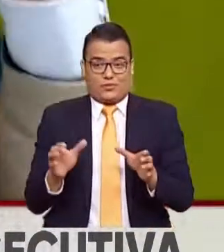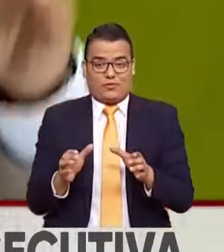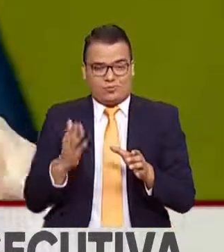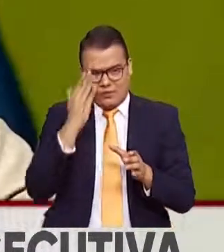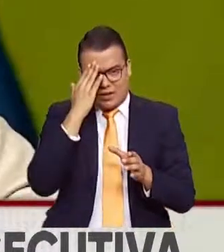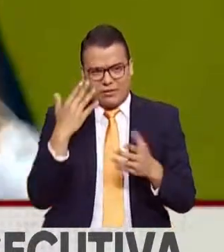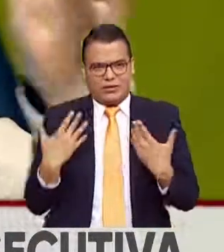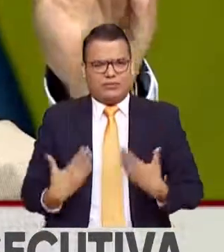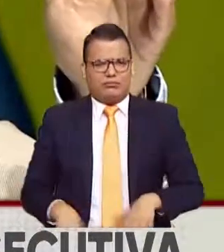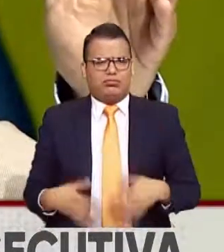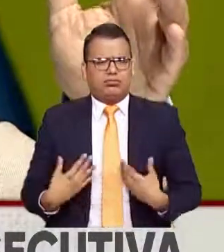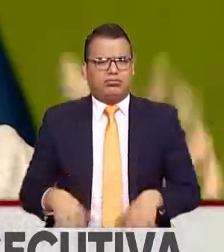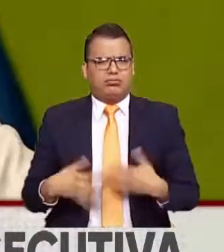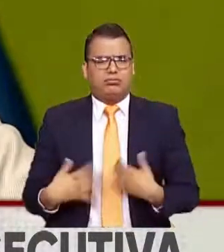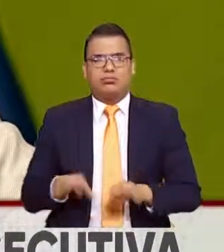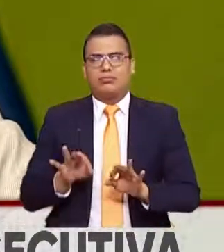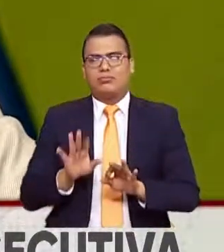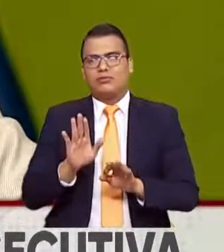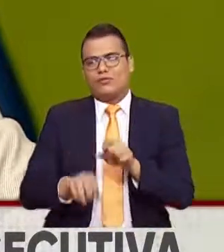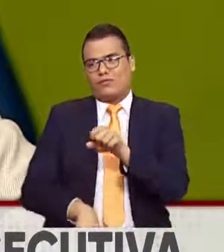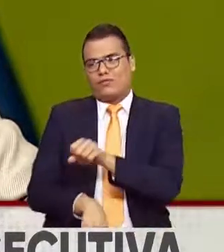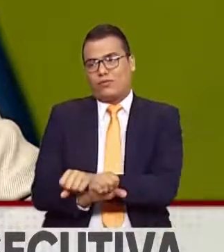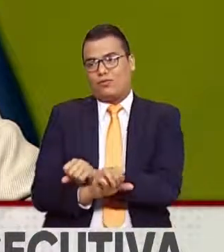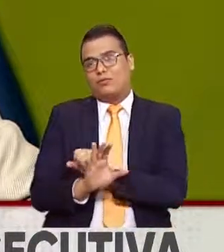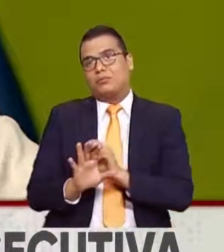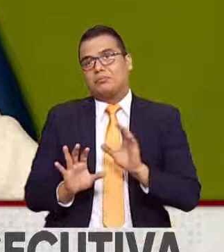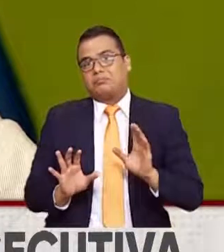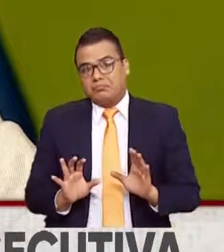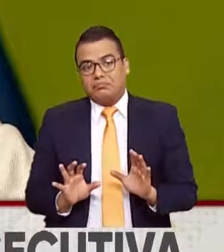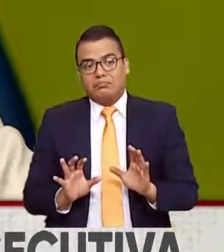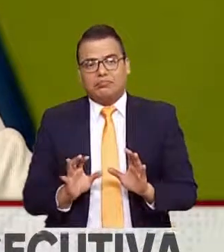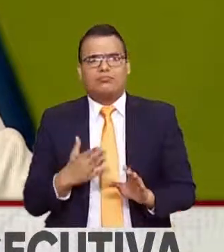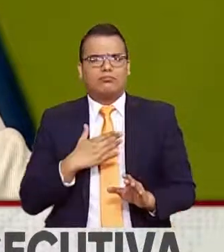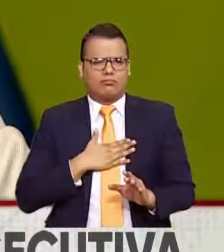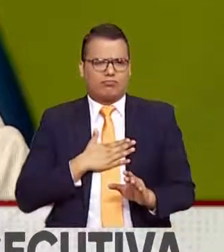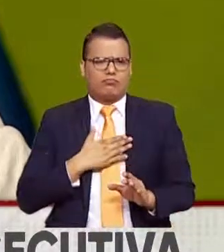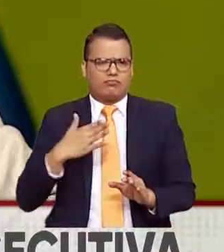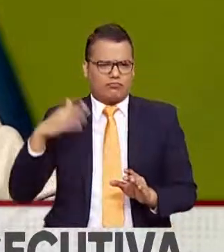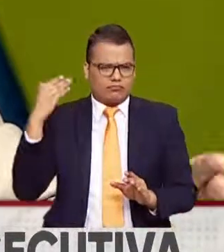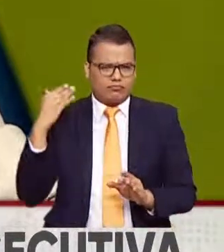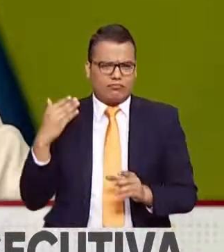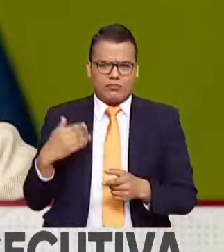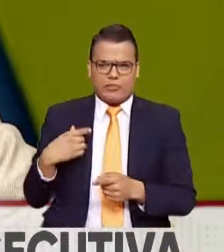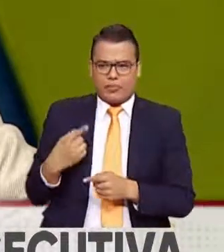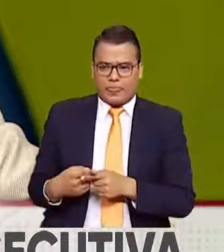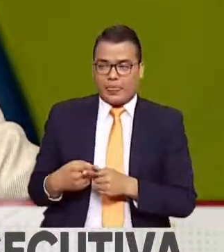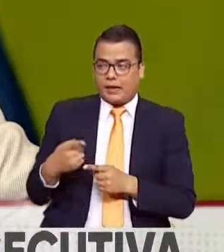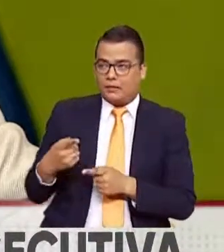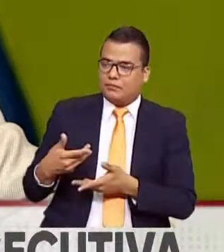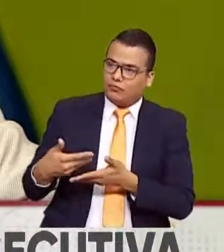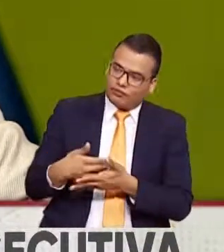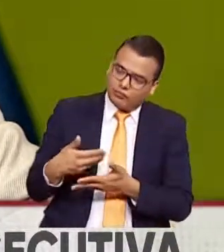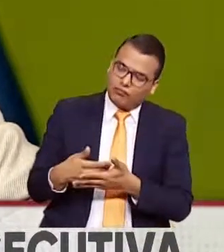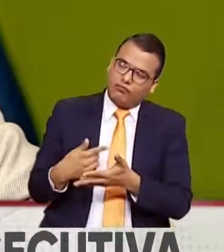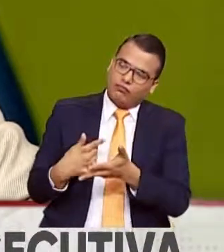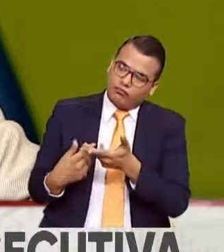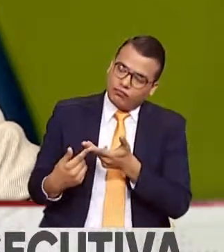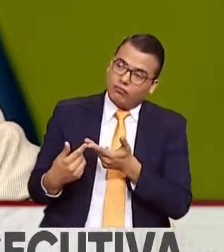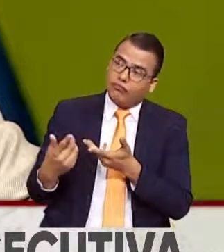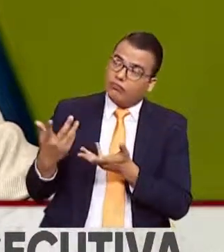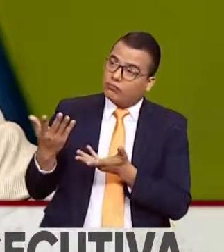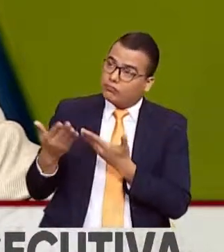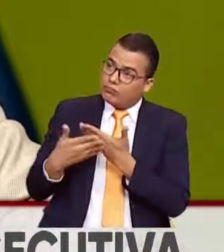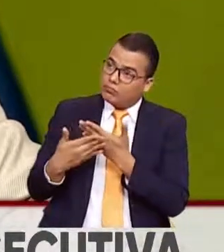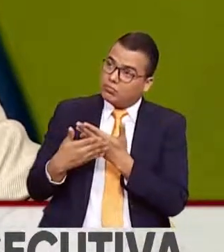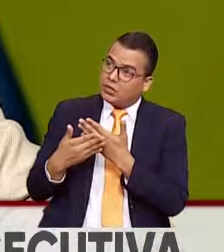los más importantes de la historia del fútbol y si yo tuve el privilegio de contar con sus consejos a los que bueno